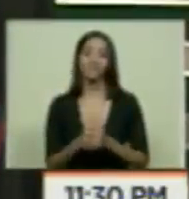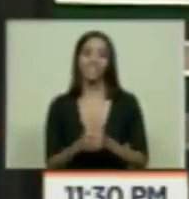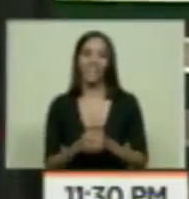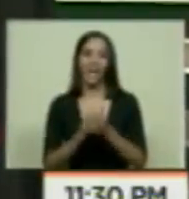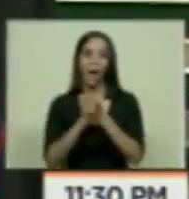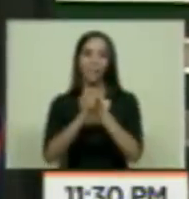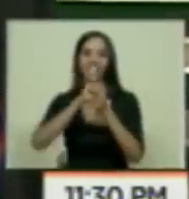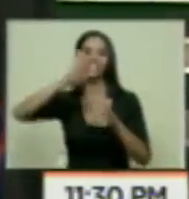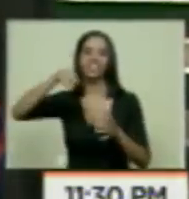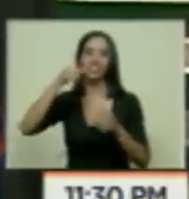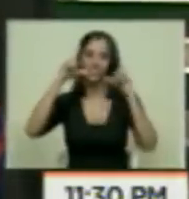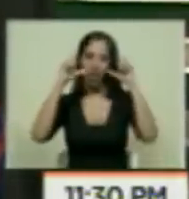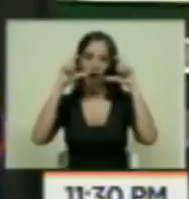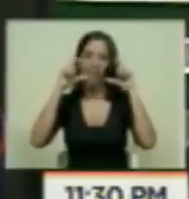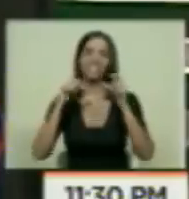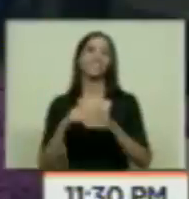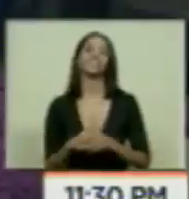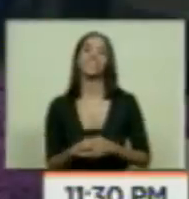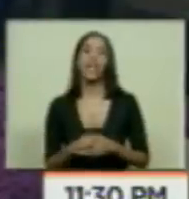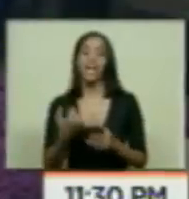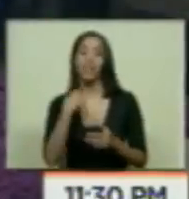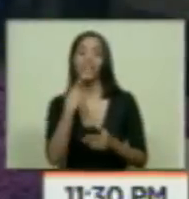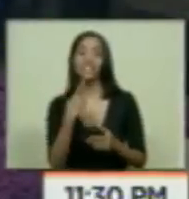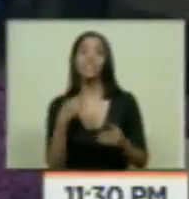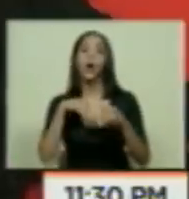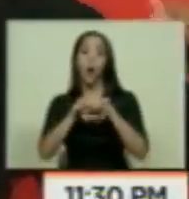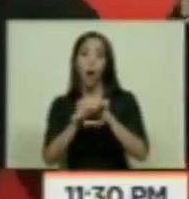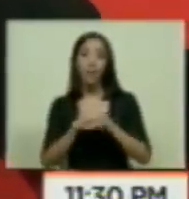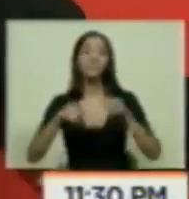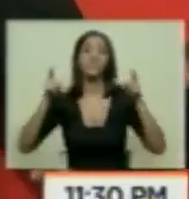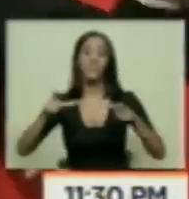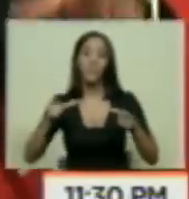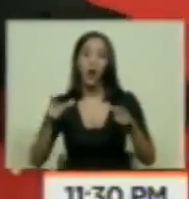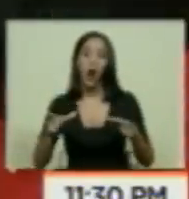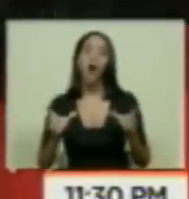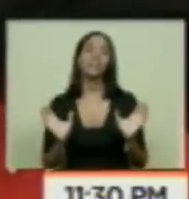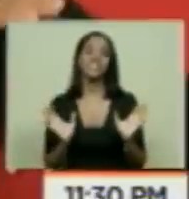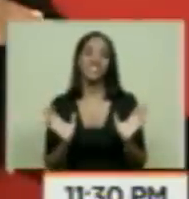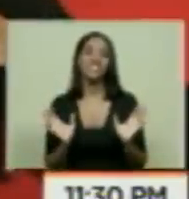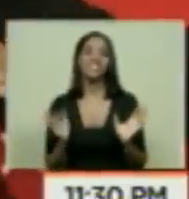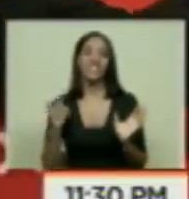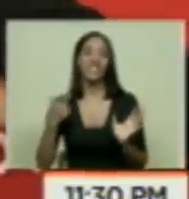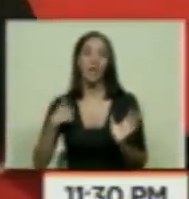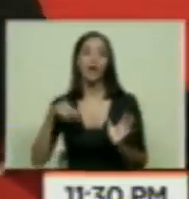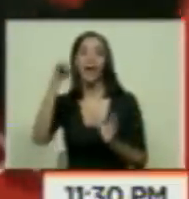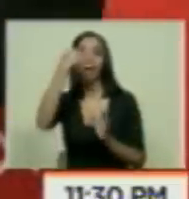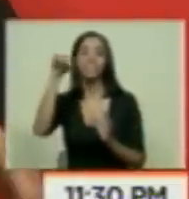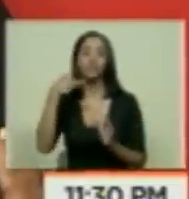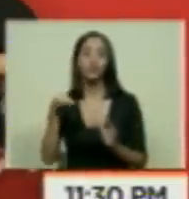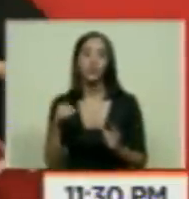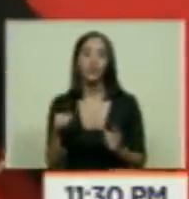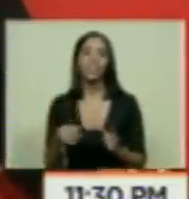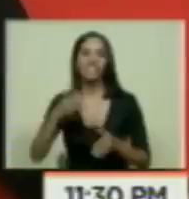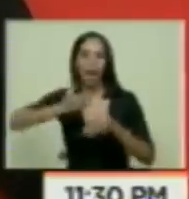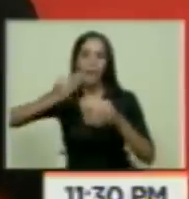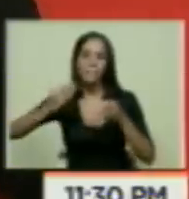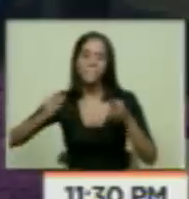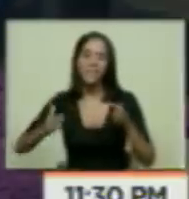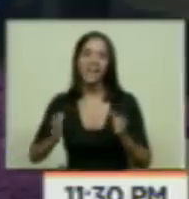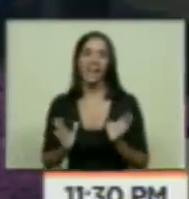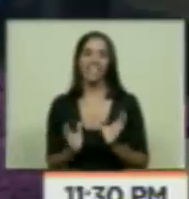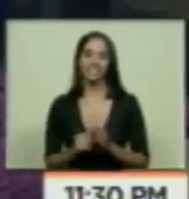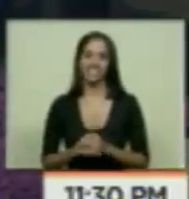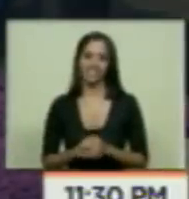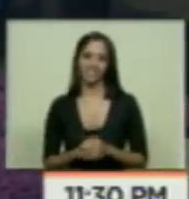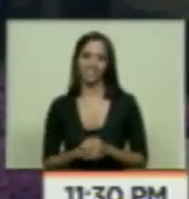Jonathan, activo en la pista. Mira, por ahí nos dice que nos guardaron pedazos de torta respectiva, pero tenemos que ir a Zulia a buscar la torta, le están picando a Sabarse en este la momento. La